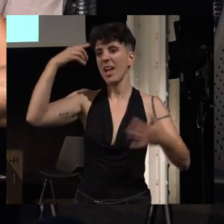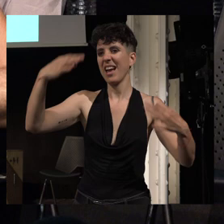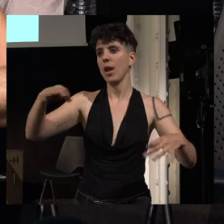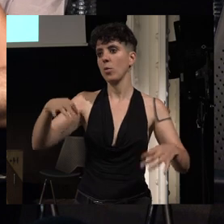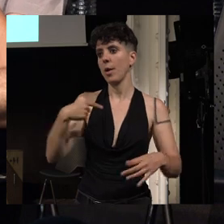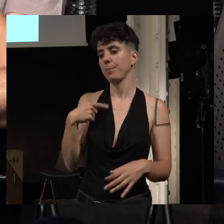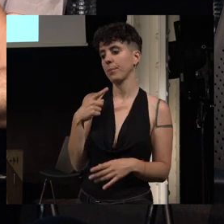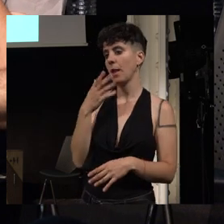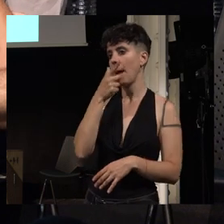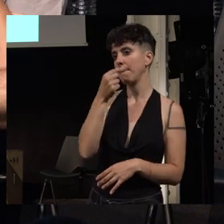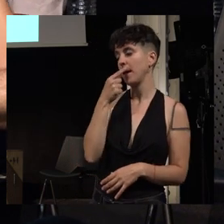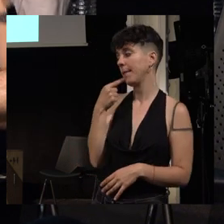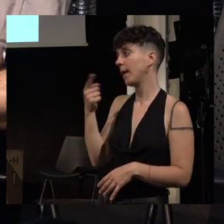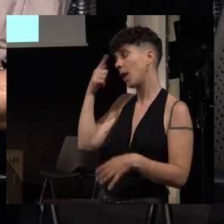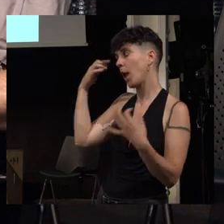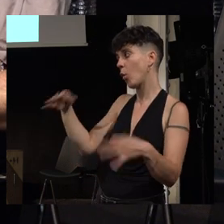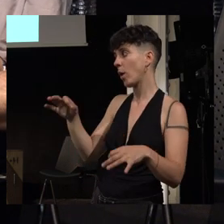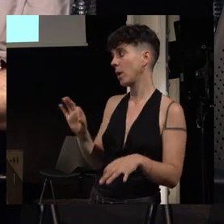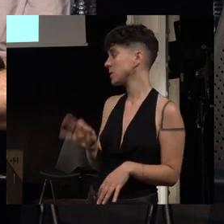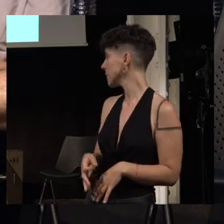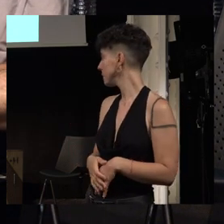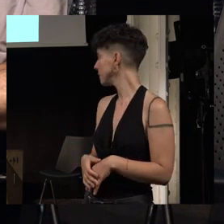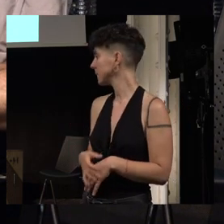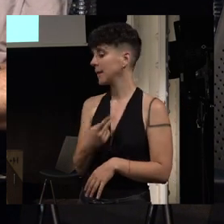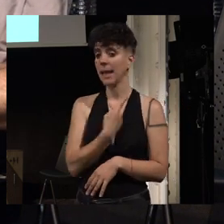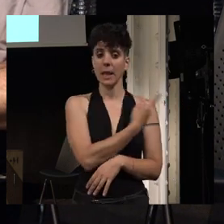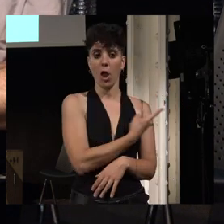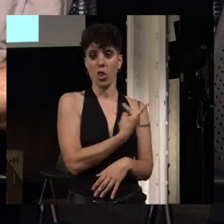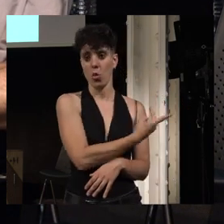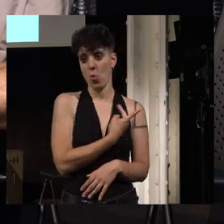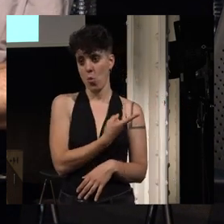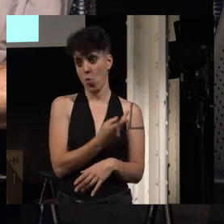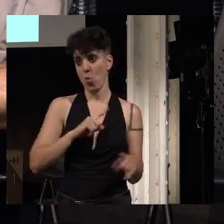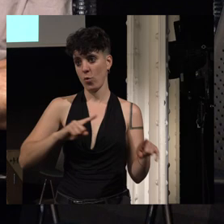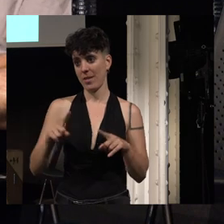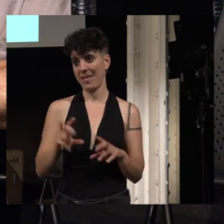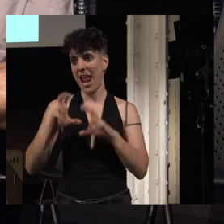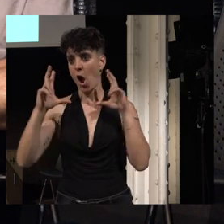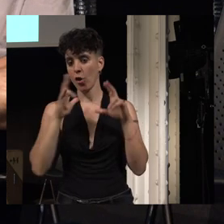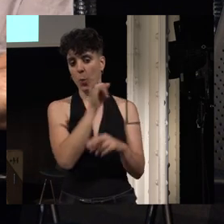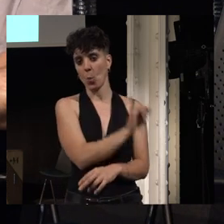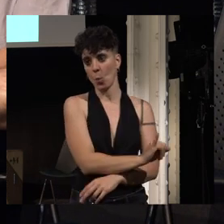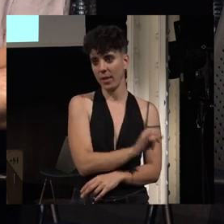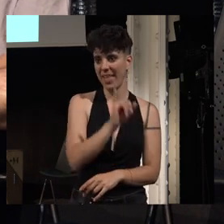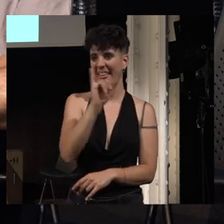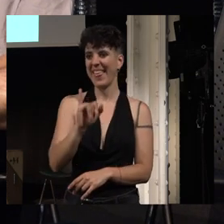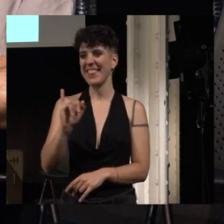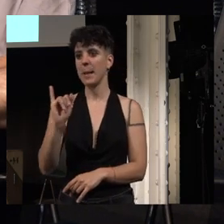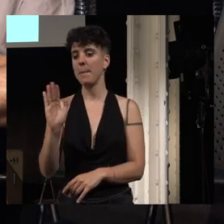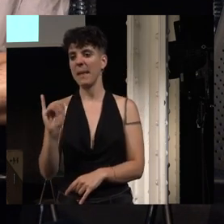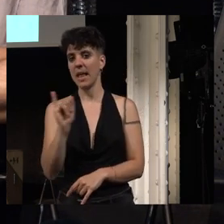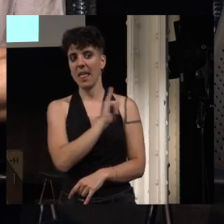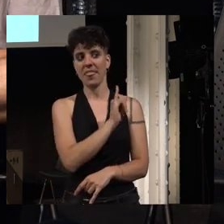ingenua. Claro. Claro, es que, a ver, en este dúo que nos hemos montado, aquí de la gorda y el flaco, de zipizape o de como